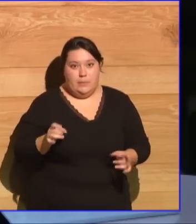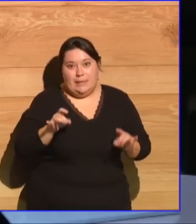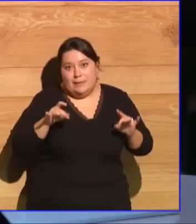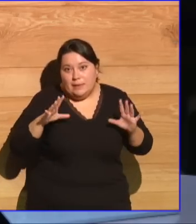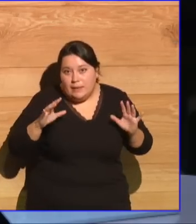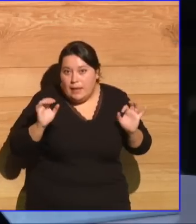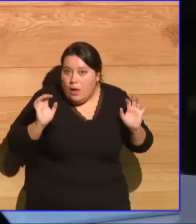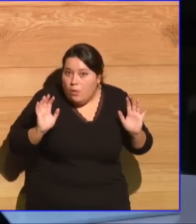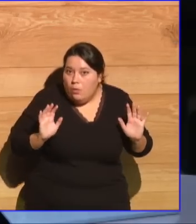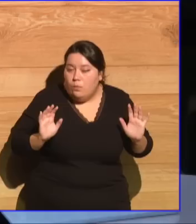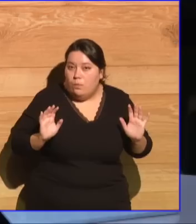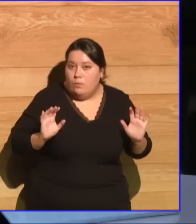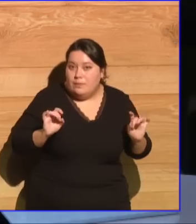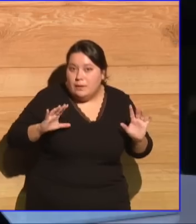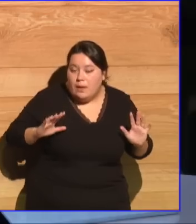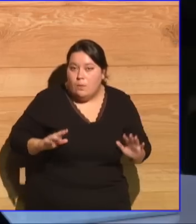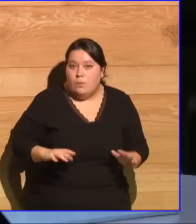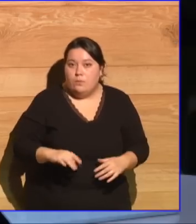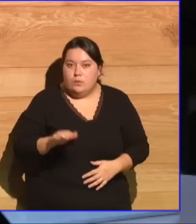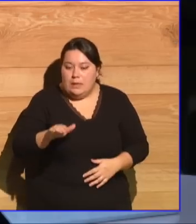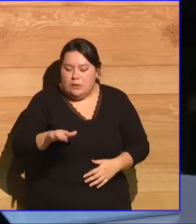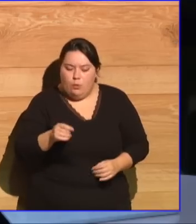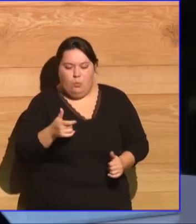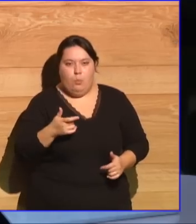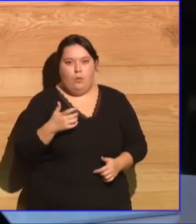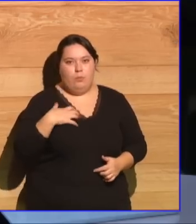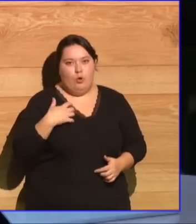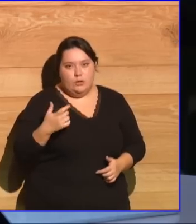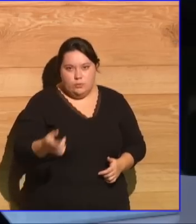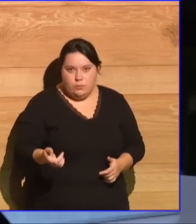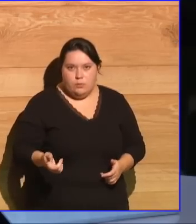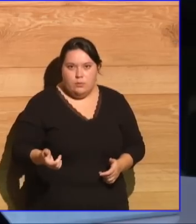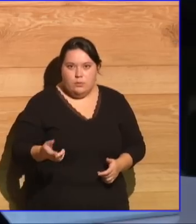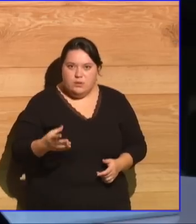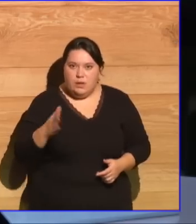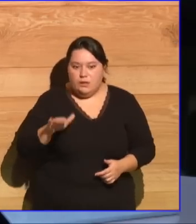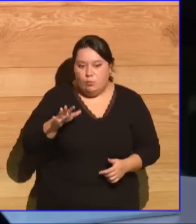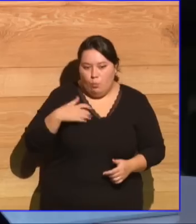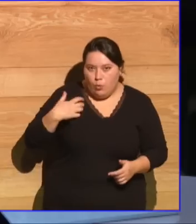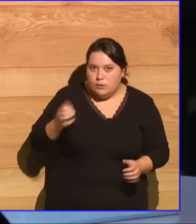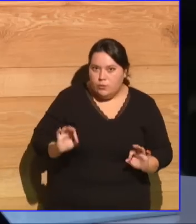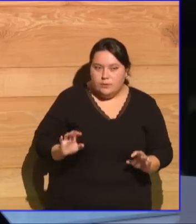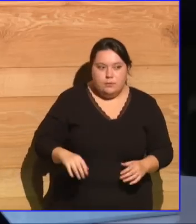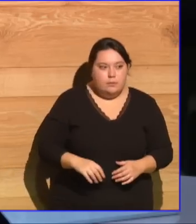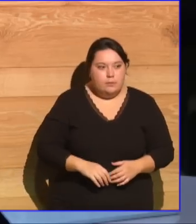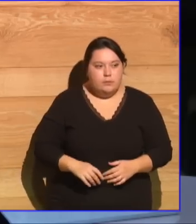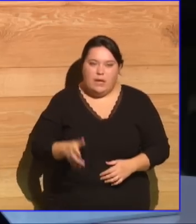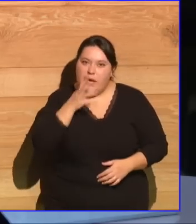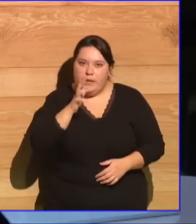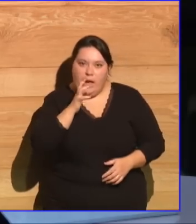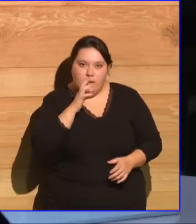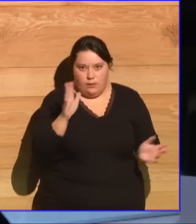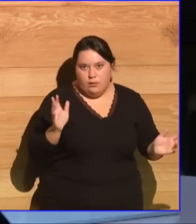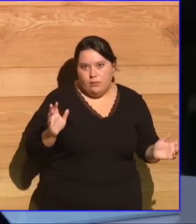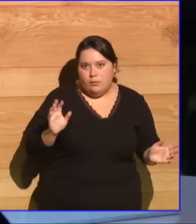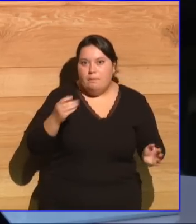delicado y de hecho, también se le criticó mucho que el niño era desagradable. Y es como, bueno, sí, es que el niño es desagradable. Grita mucho, sí. Grita, sí. Y el